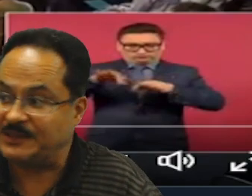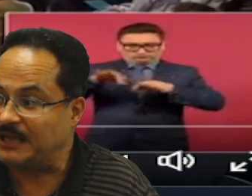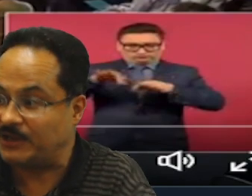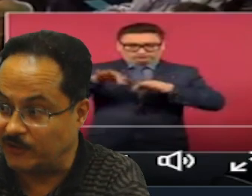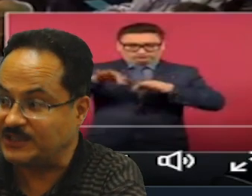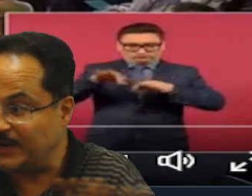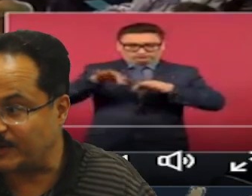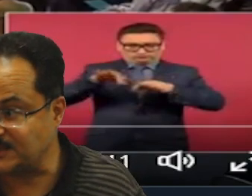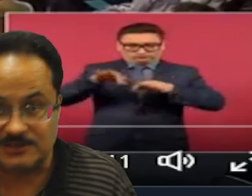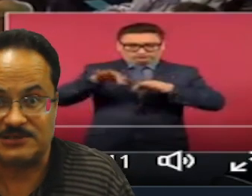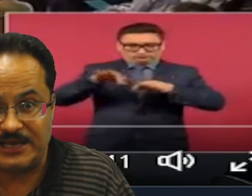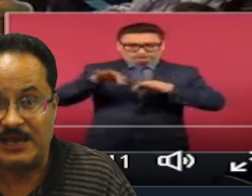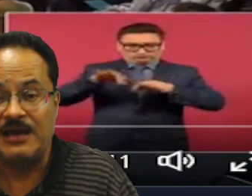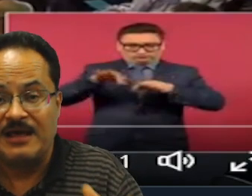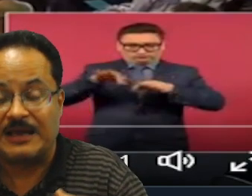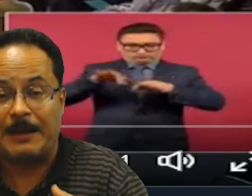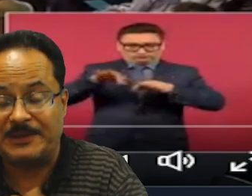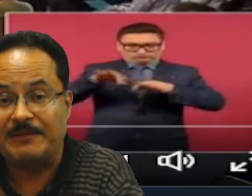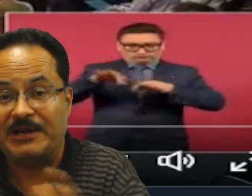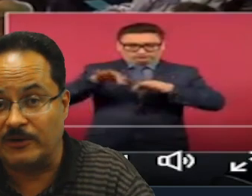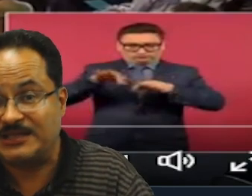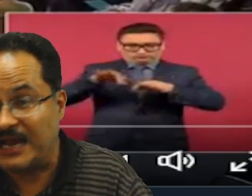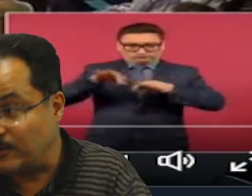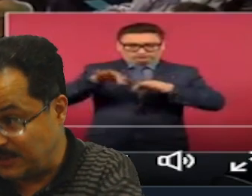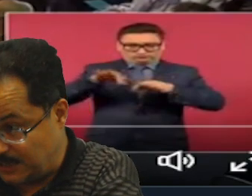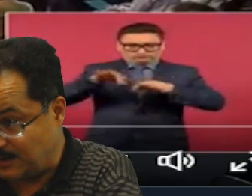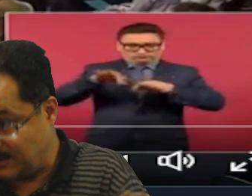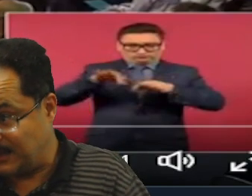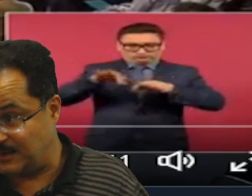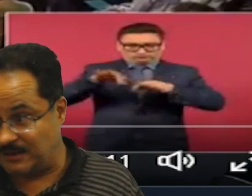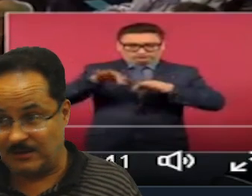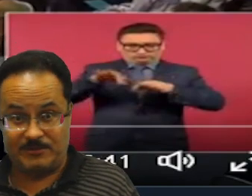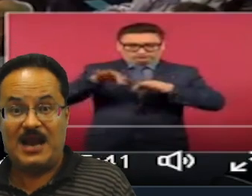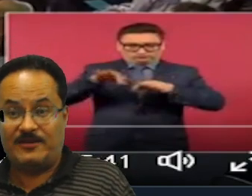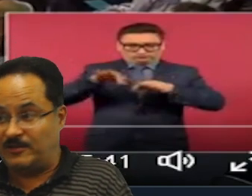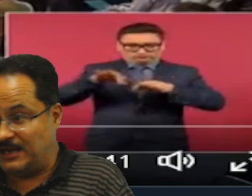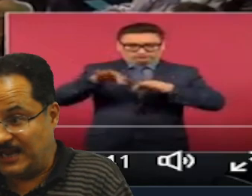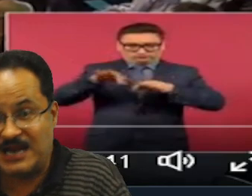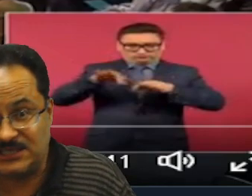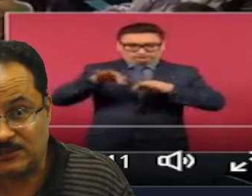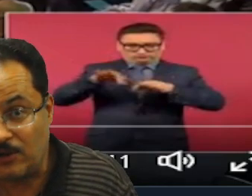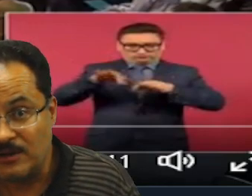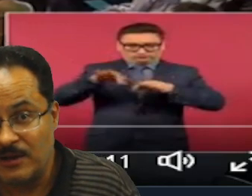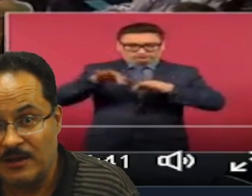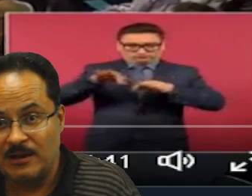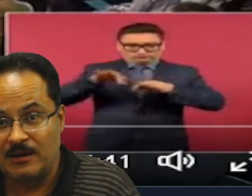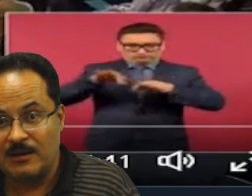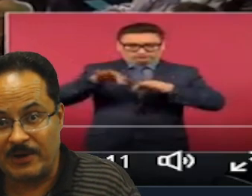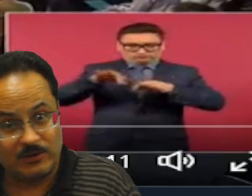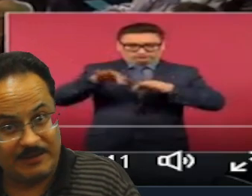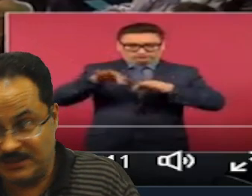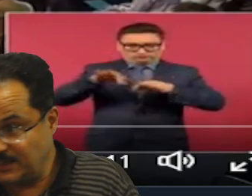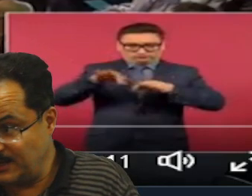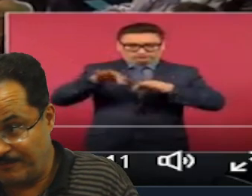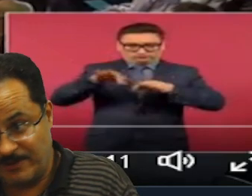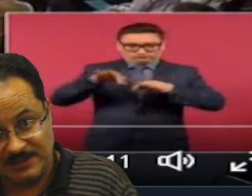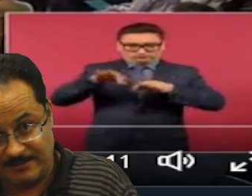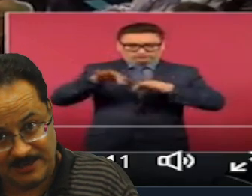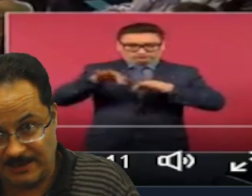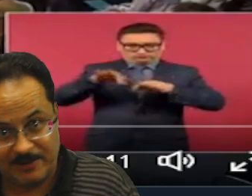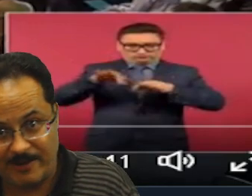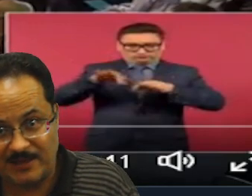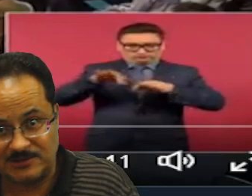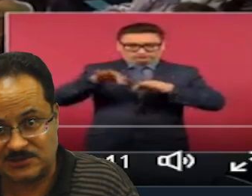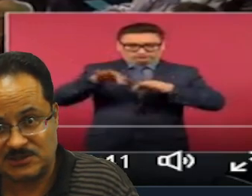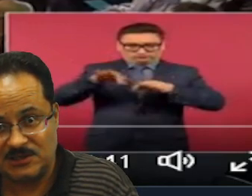sino de capital mayoritario aquí se los leí de capital mayoritario del del gobierno del ejército pero también tiene la puerta